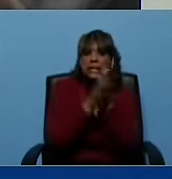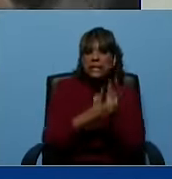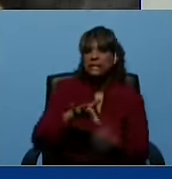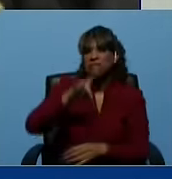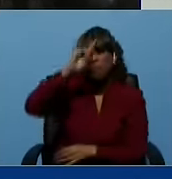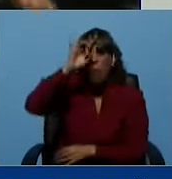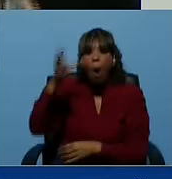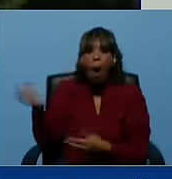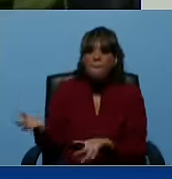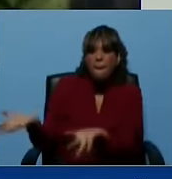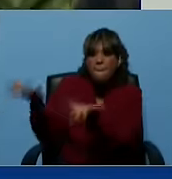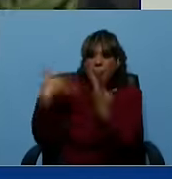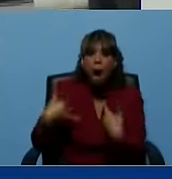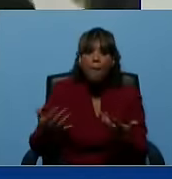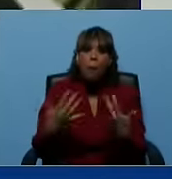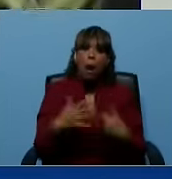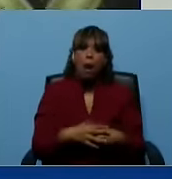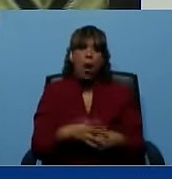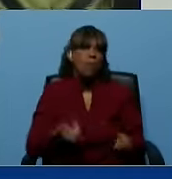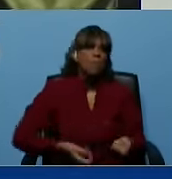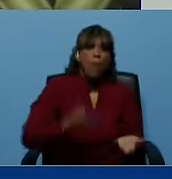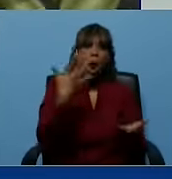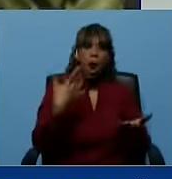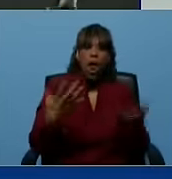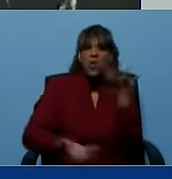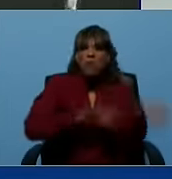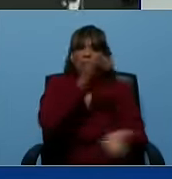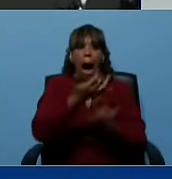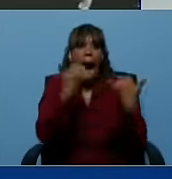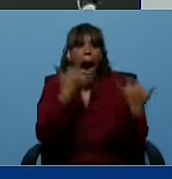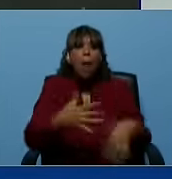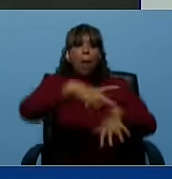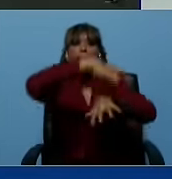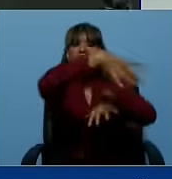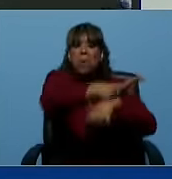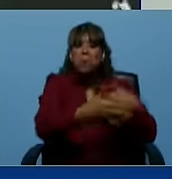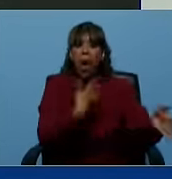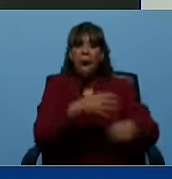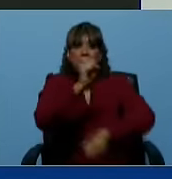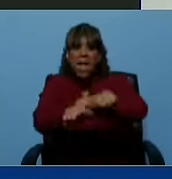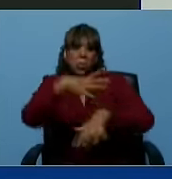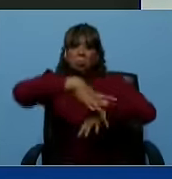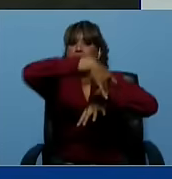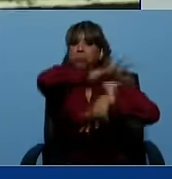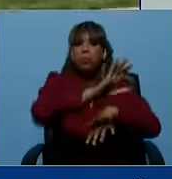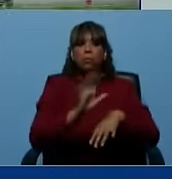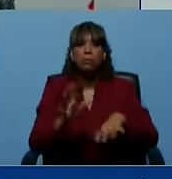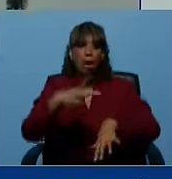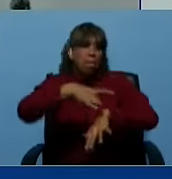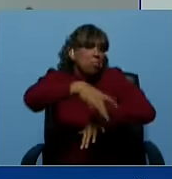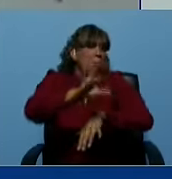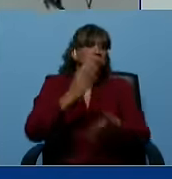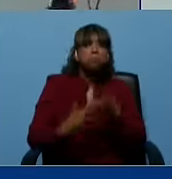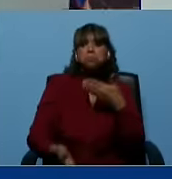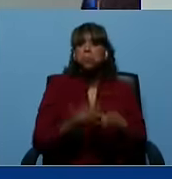pervertirlo. Los lanzaron a la violencia y ahora los abandonaron. Ahora los